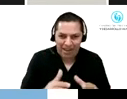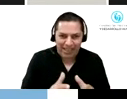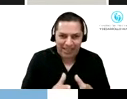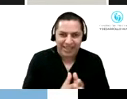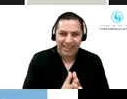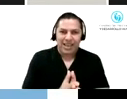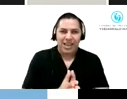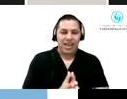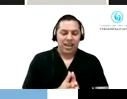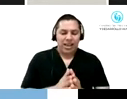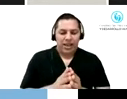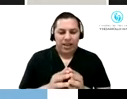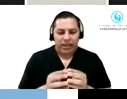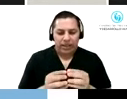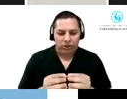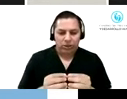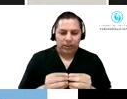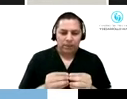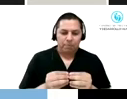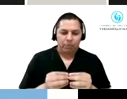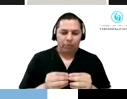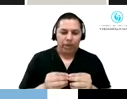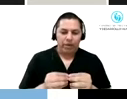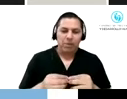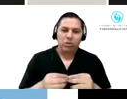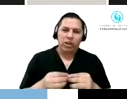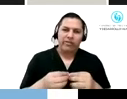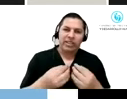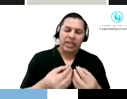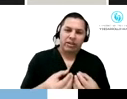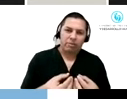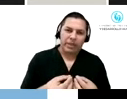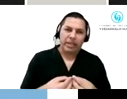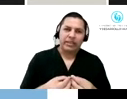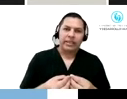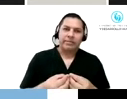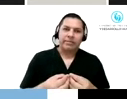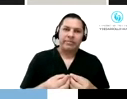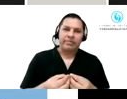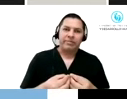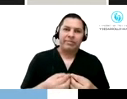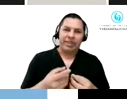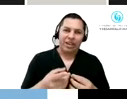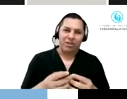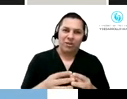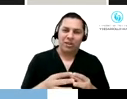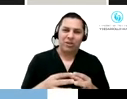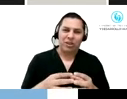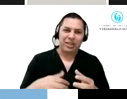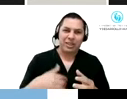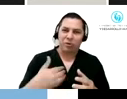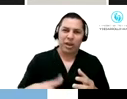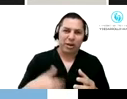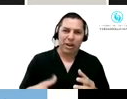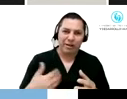la mejenga sigue. Entonces, vemos un énfasis en la competencia. Claro, como dice